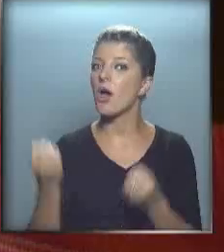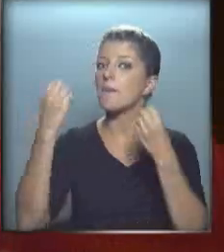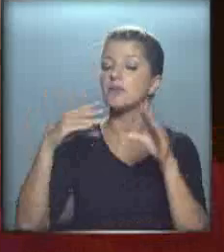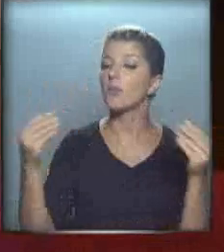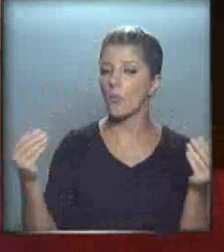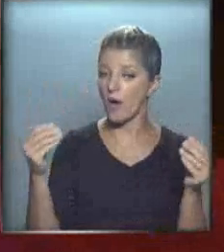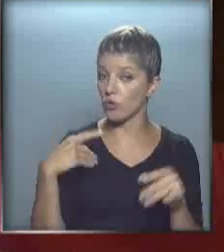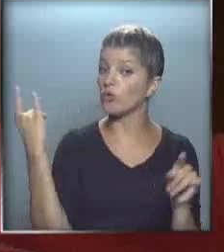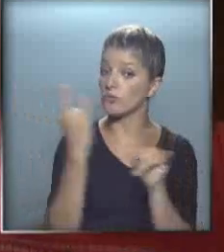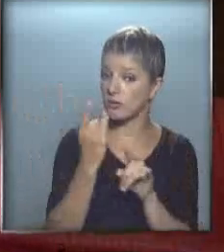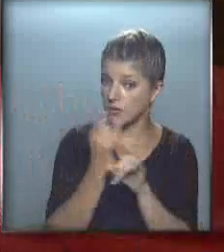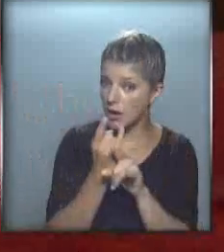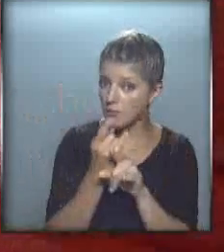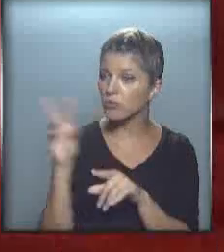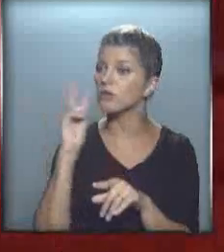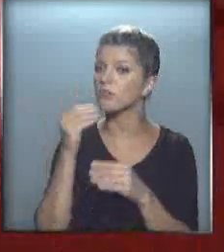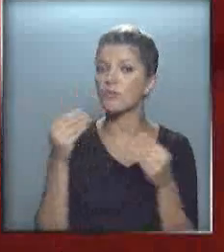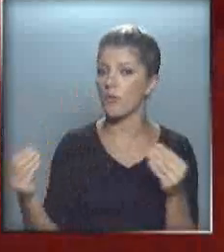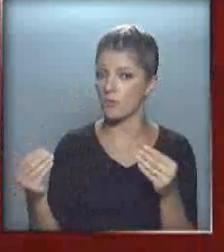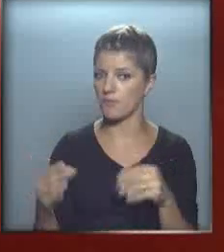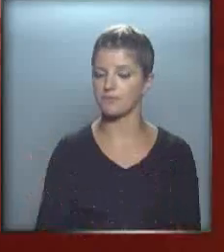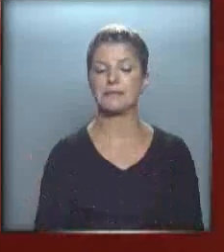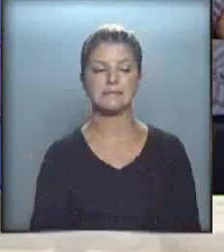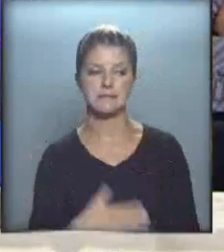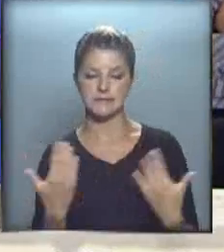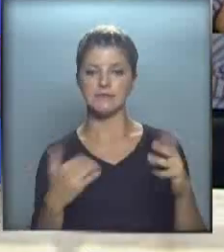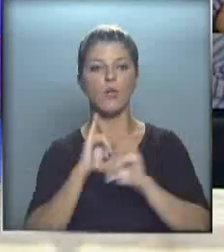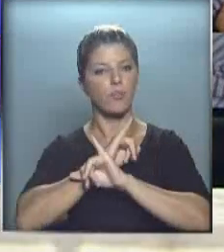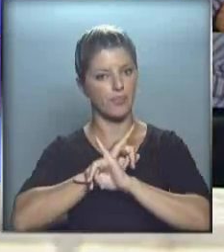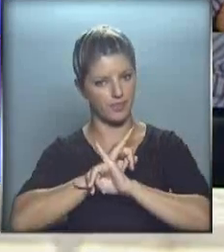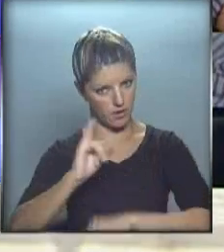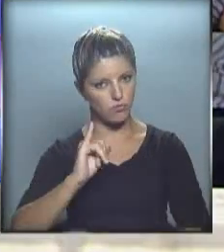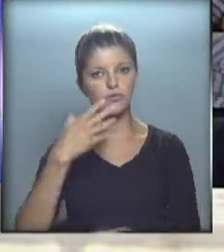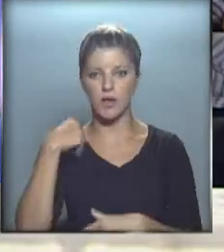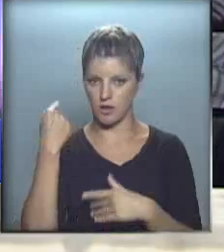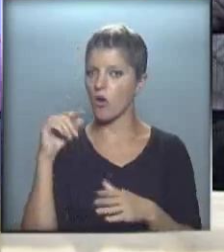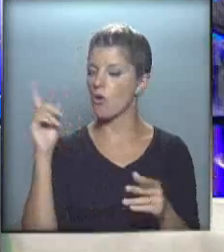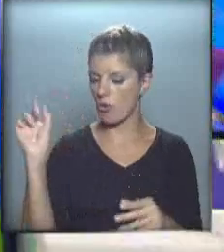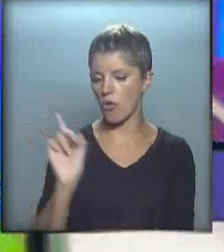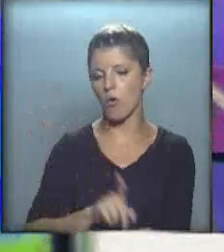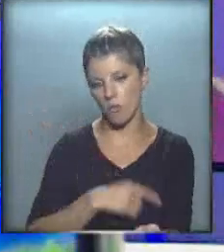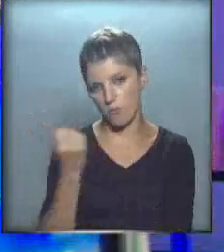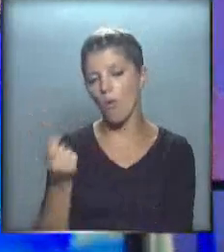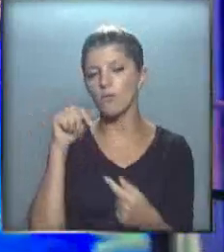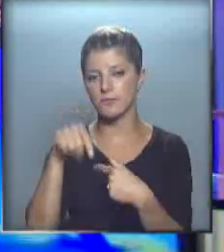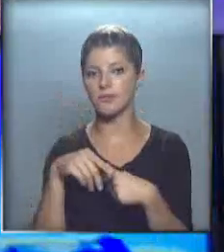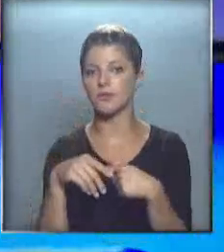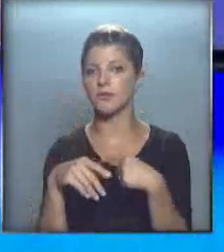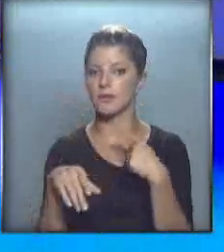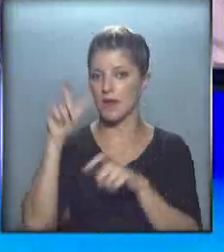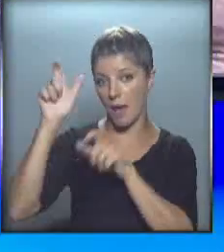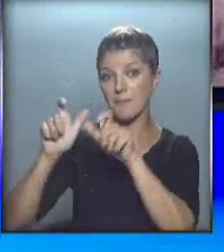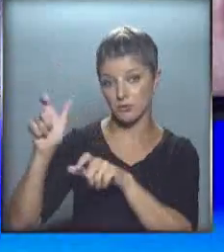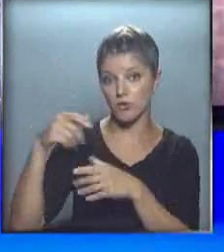¿Pasa muy seguido? ¿Cómo lo tratan ustedes? Y es una denuncia que es muy frecuente y una problemática que plantea mucho a la audiencia,